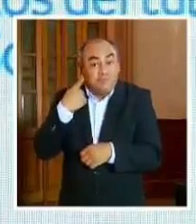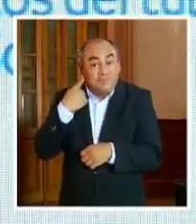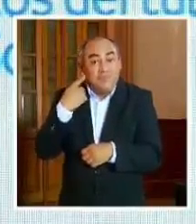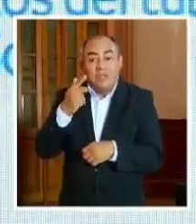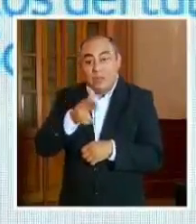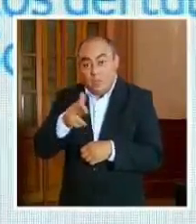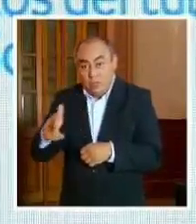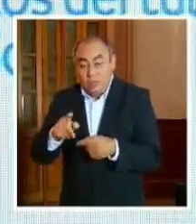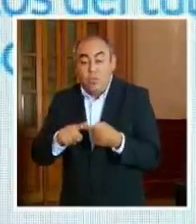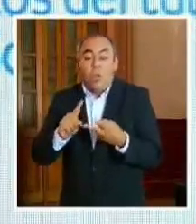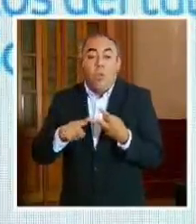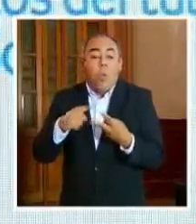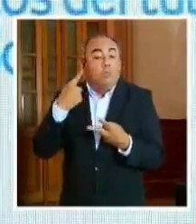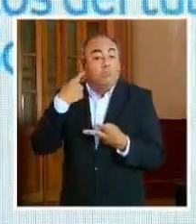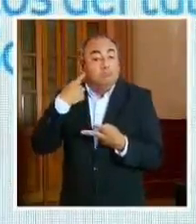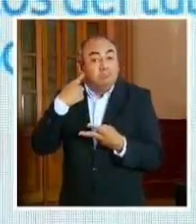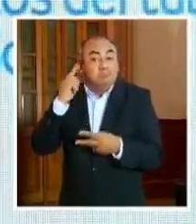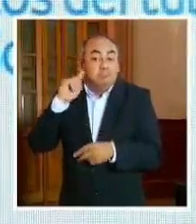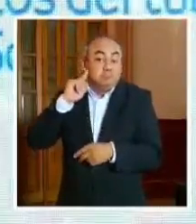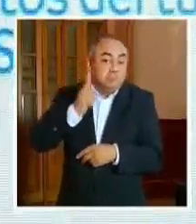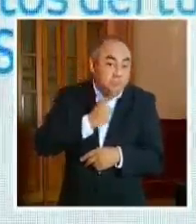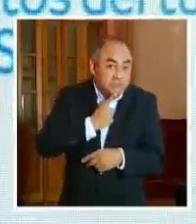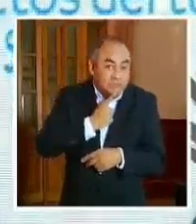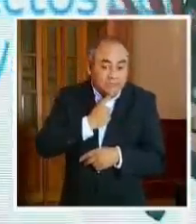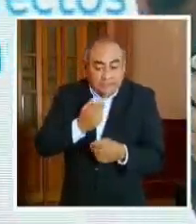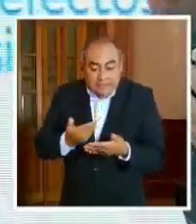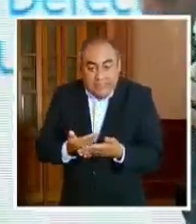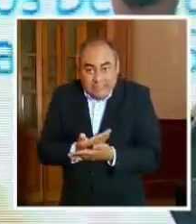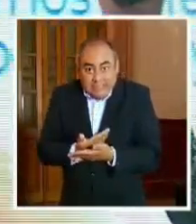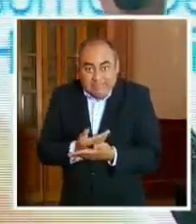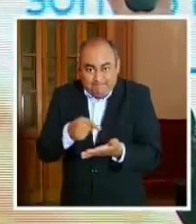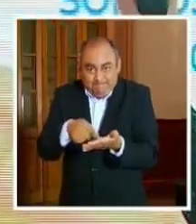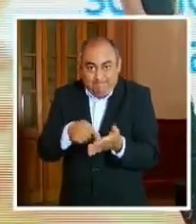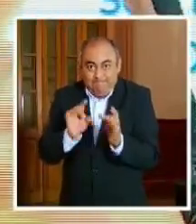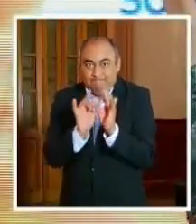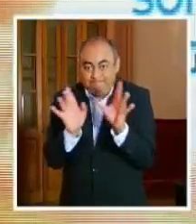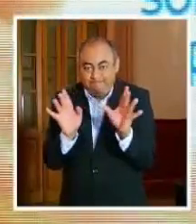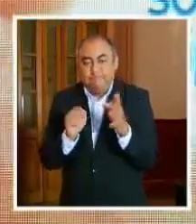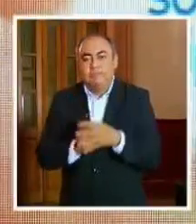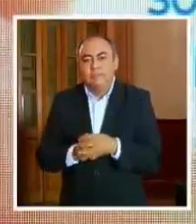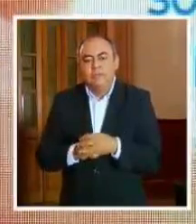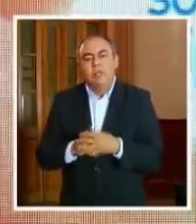al nacimiento. Ponemos los piecitos porque